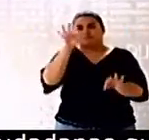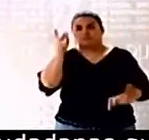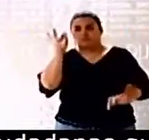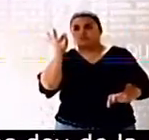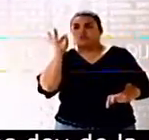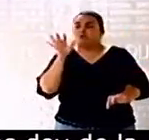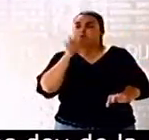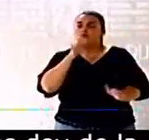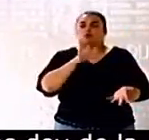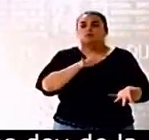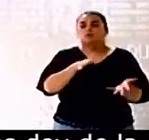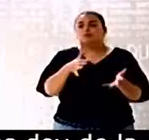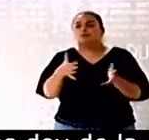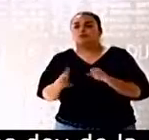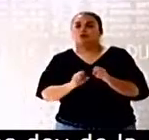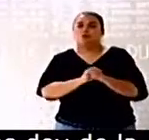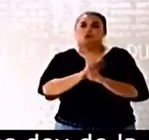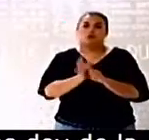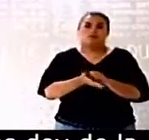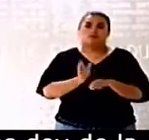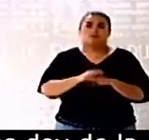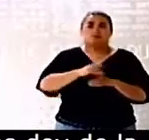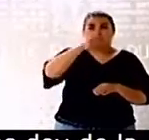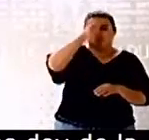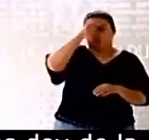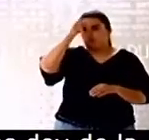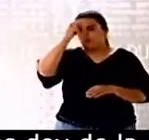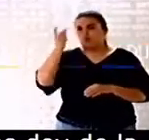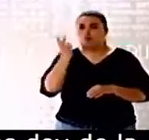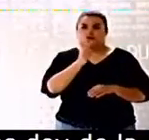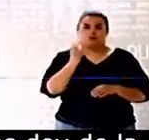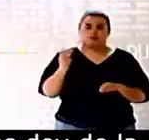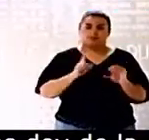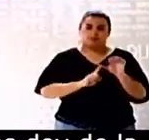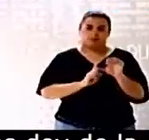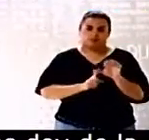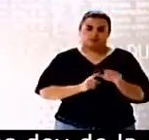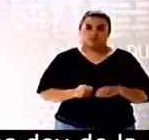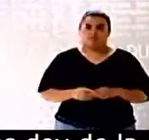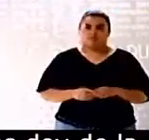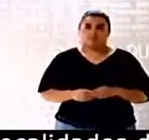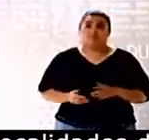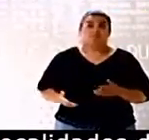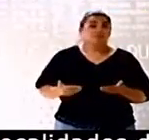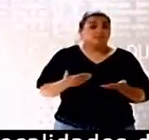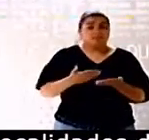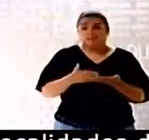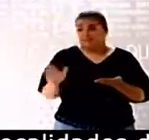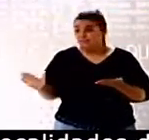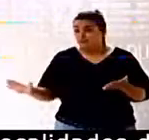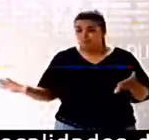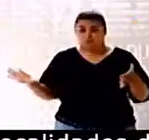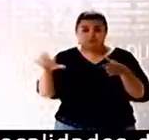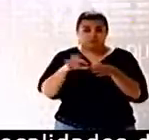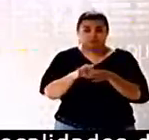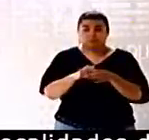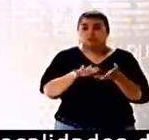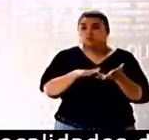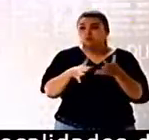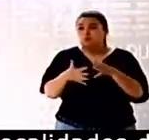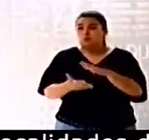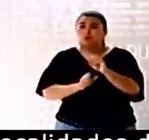la evolución del COVID-19 en esas 2 localidades de Extremadura. Todo lo demás que tiene que ver con la